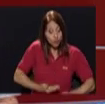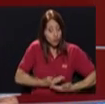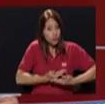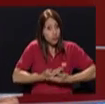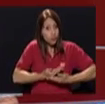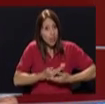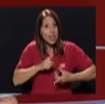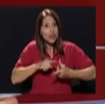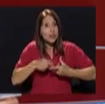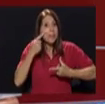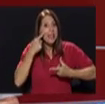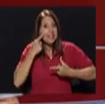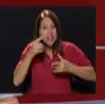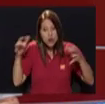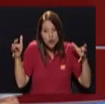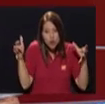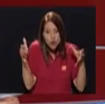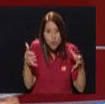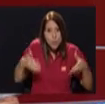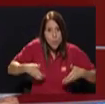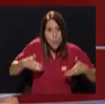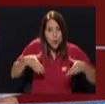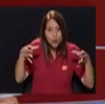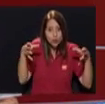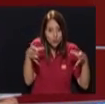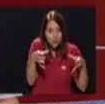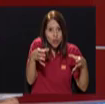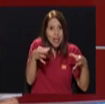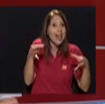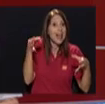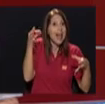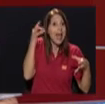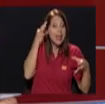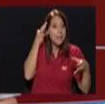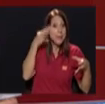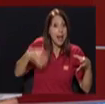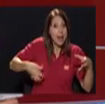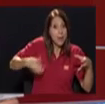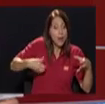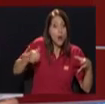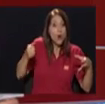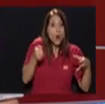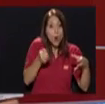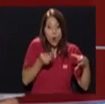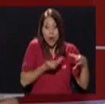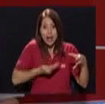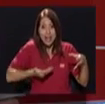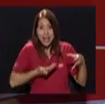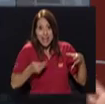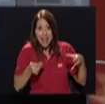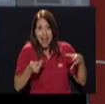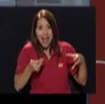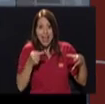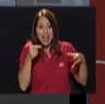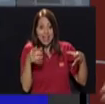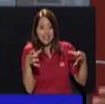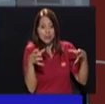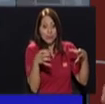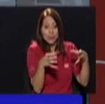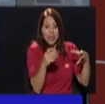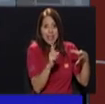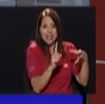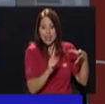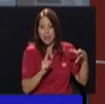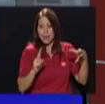cría, vos ves entonces anda la manada y la tropa, entonces la hembra con cría es la que anda más distante, o sea, naturalmente, ella